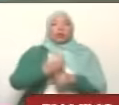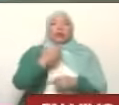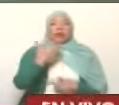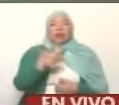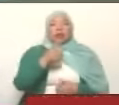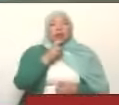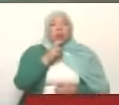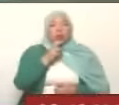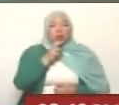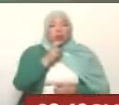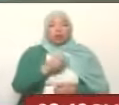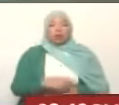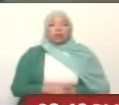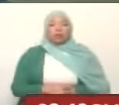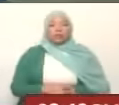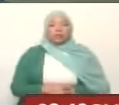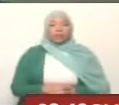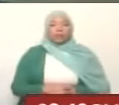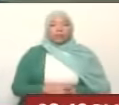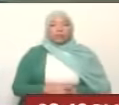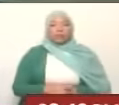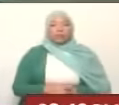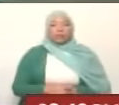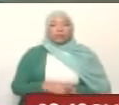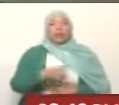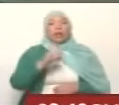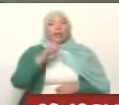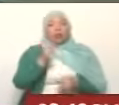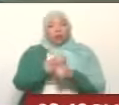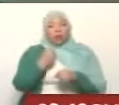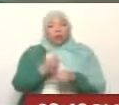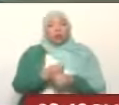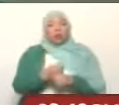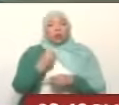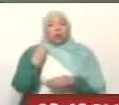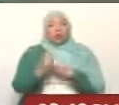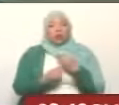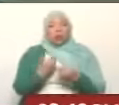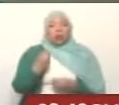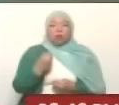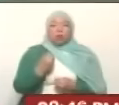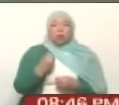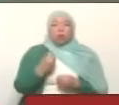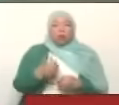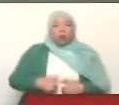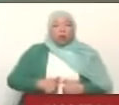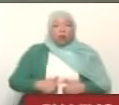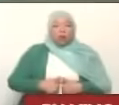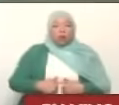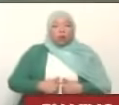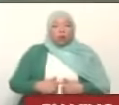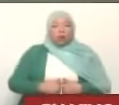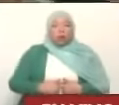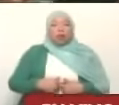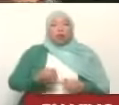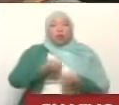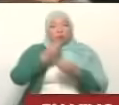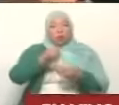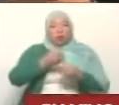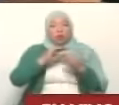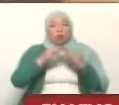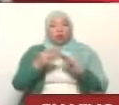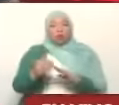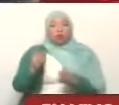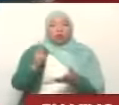oro. ¿Por qué de oro? Porque son las comunas que realmente hicieron ese empeño, esos consejos comunales,